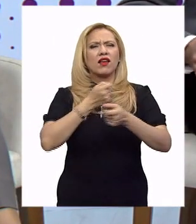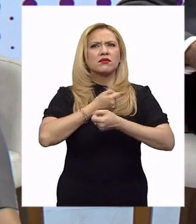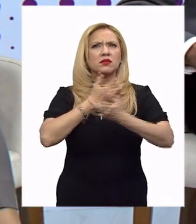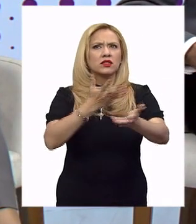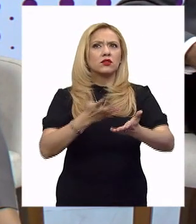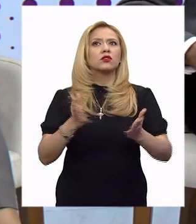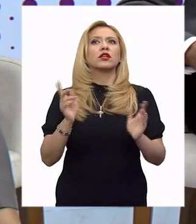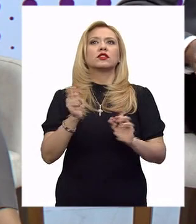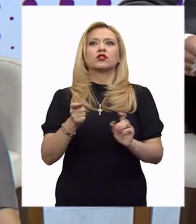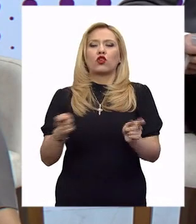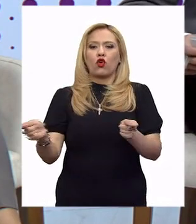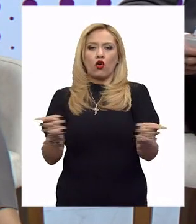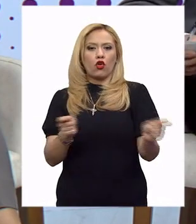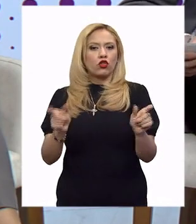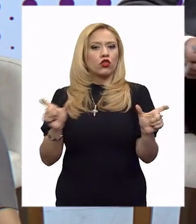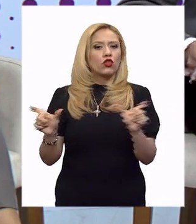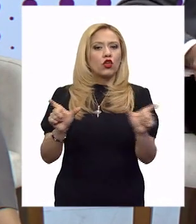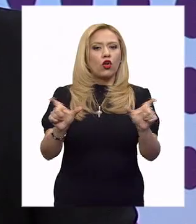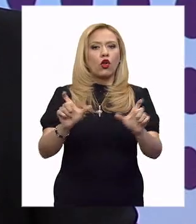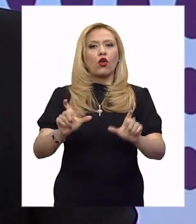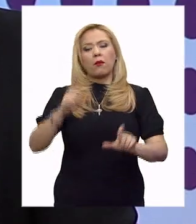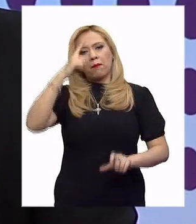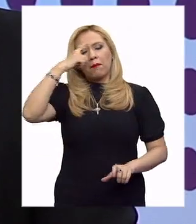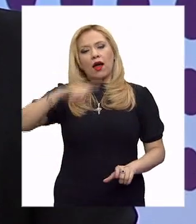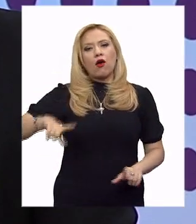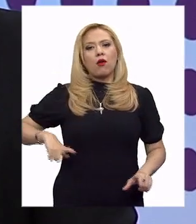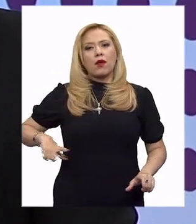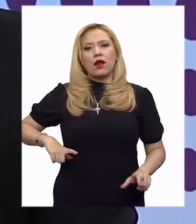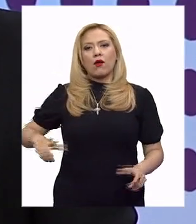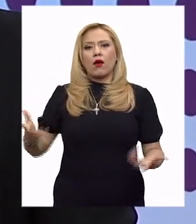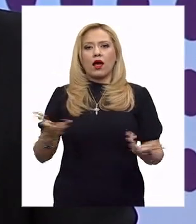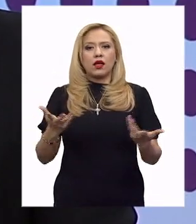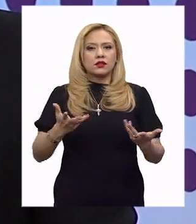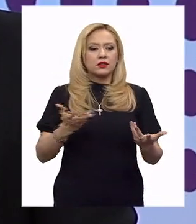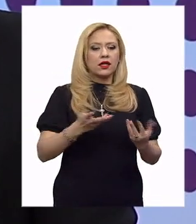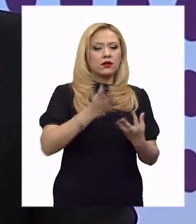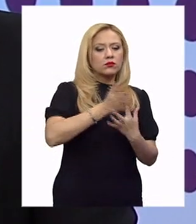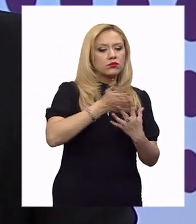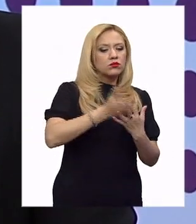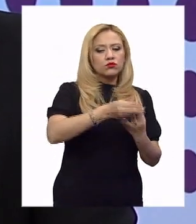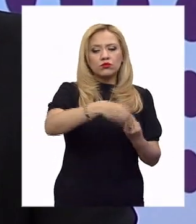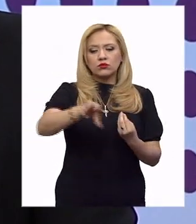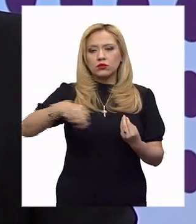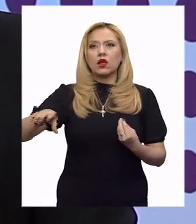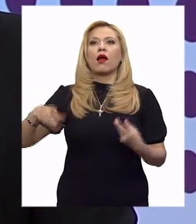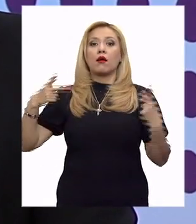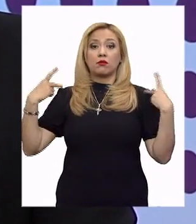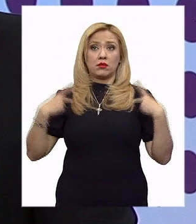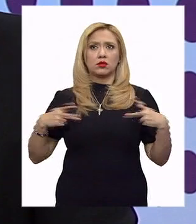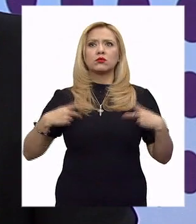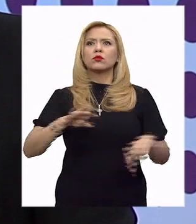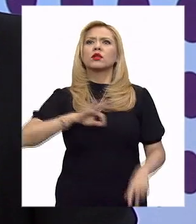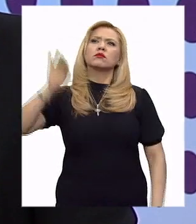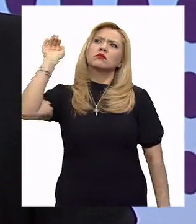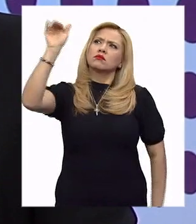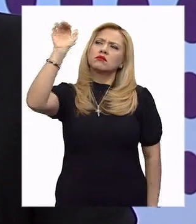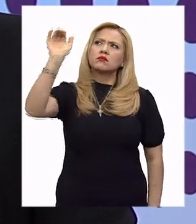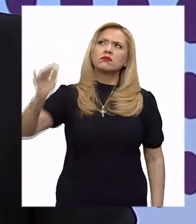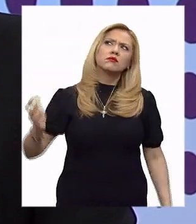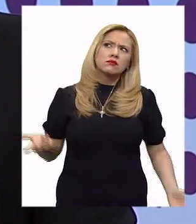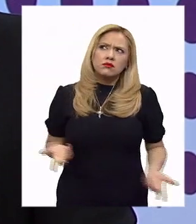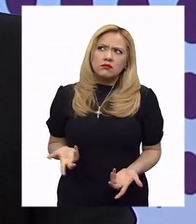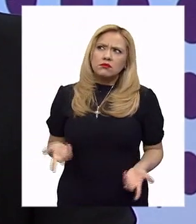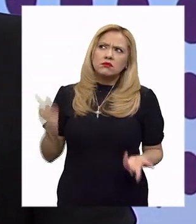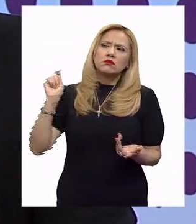social de la gestión pública y que los ciudadanos puedan exigir cuentas, puedan exigir a las autoridades el cumplimiento